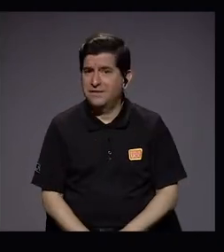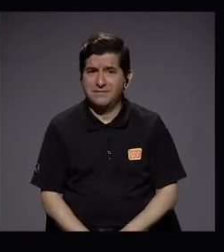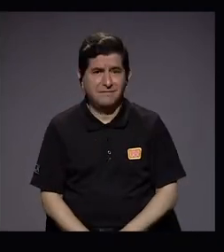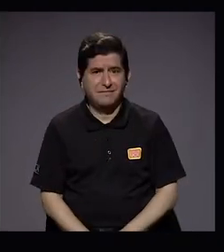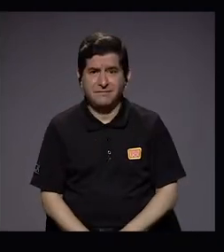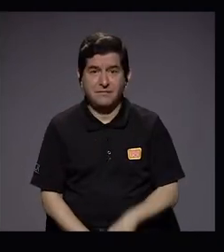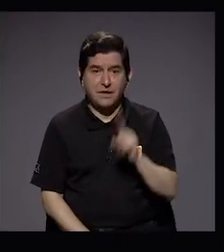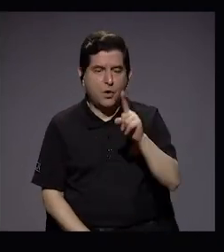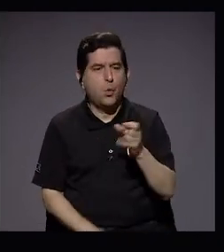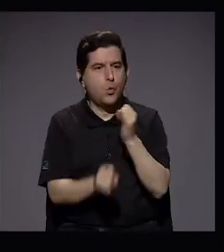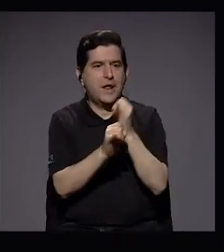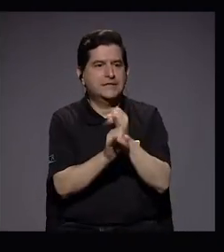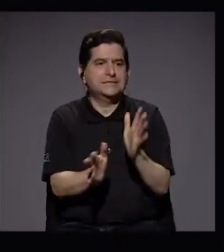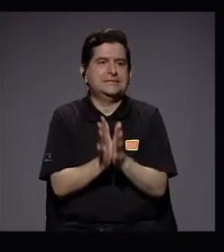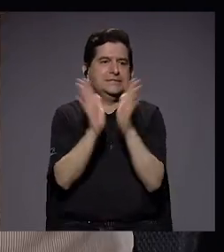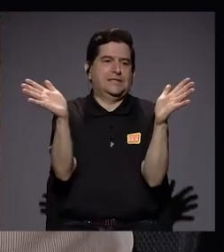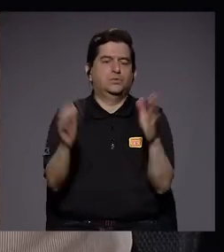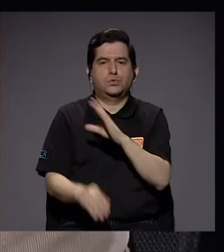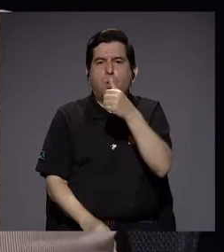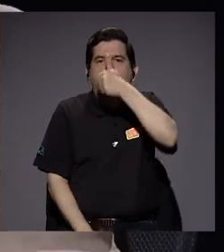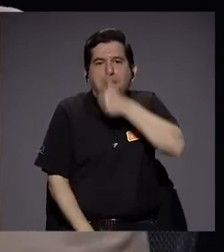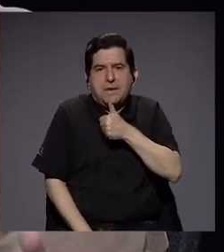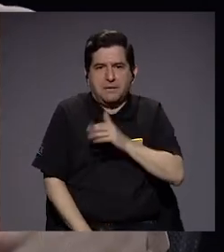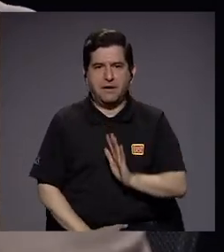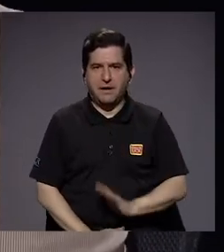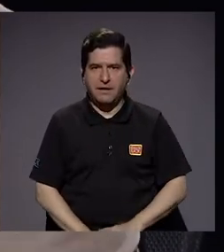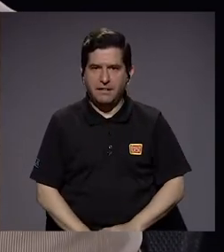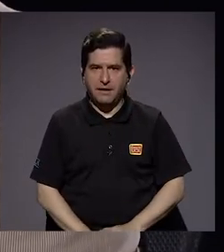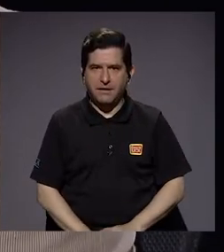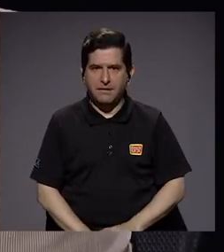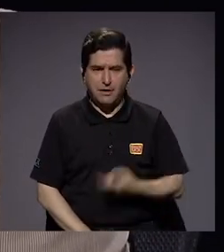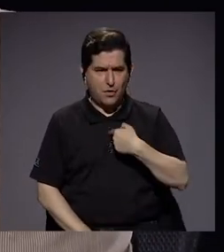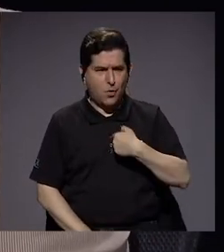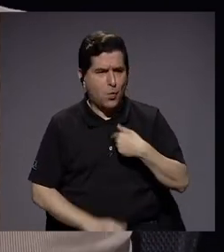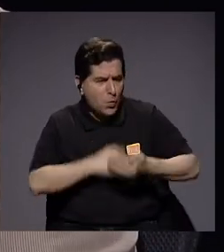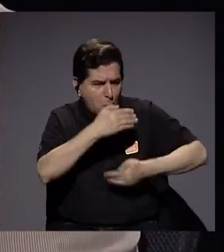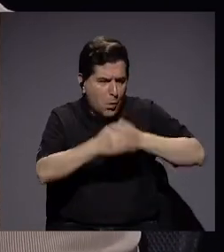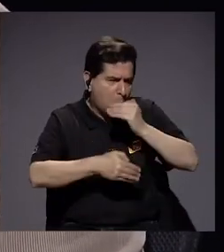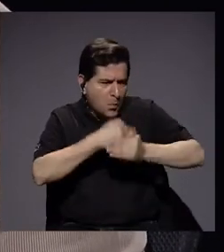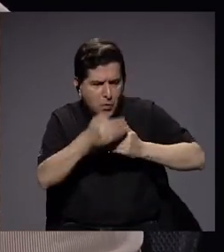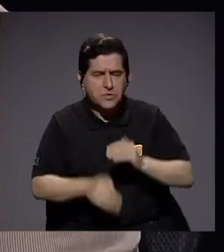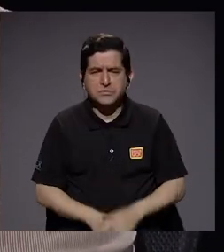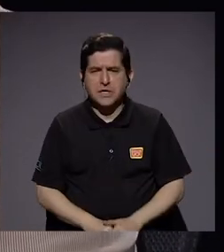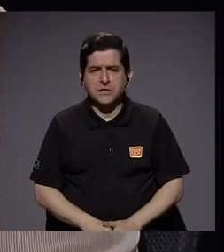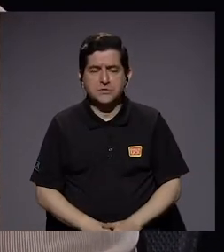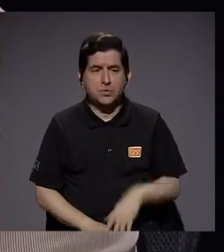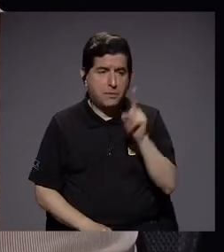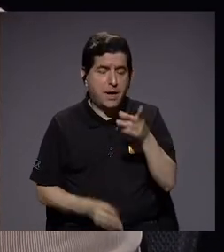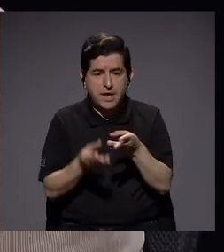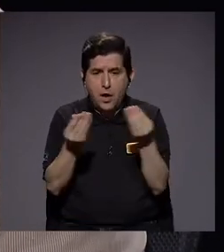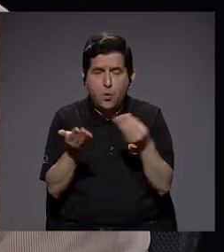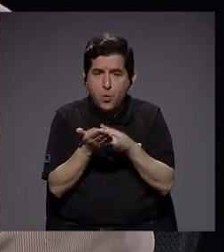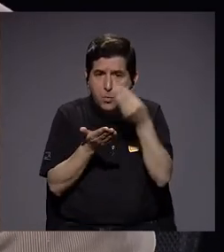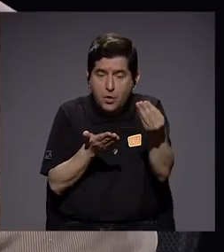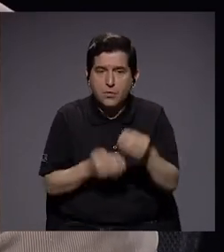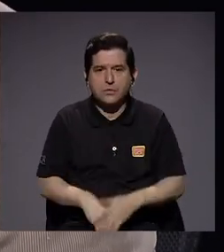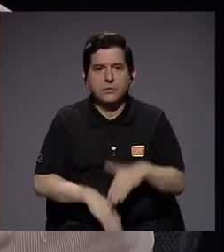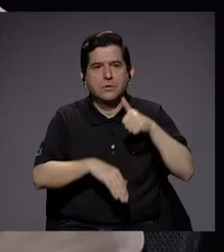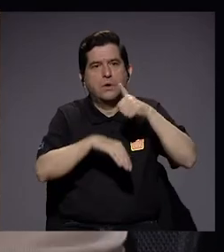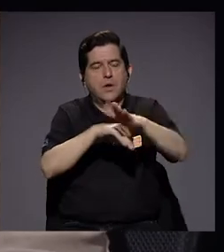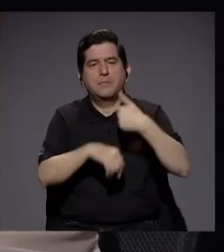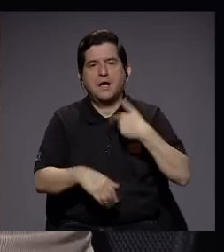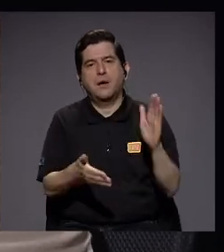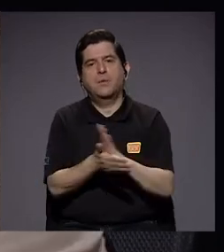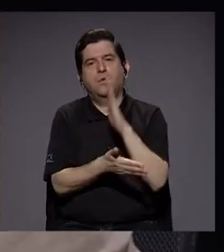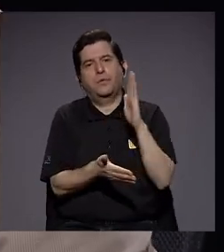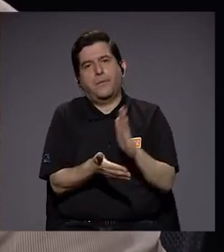ejemplo, que una institución pública o privada, digamos, que uno esté haciendo un trámite para adquirir un producto, no es posible que le